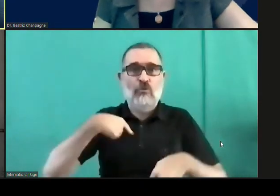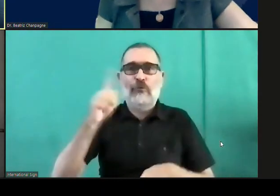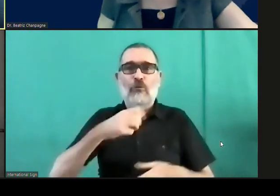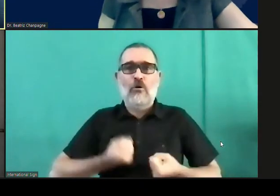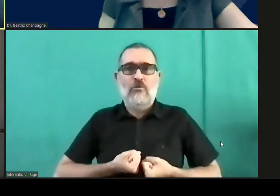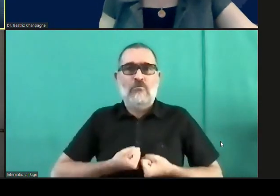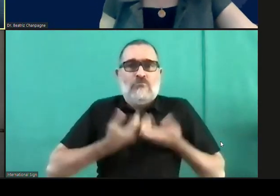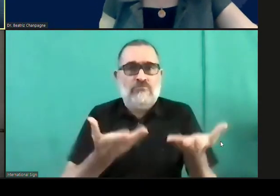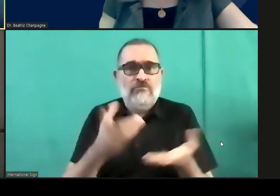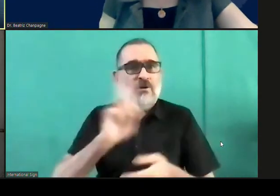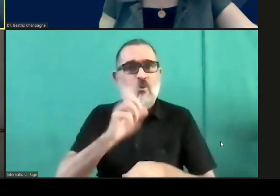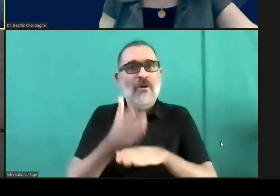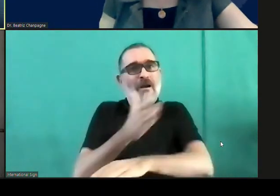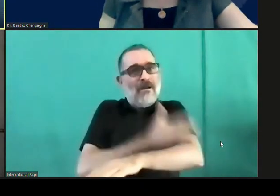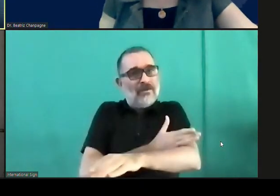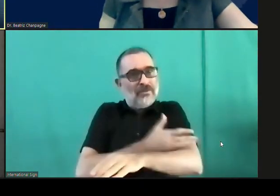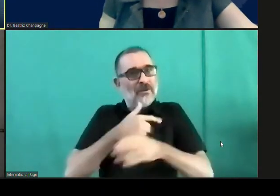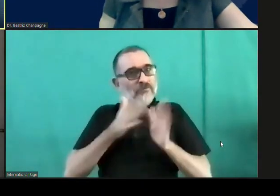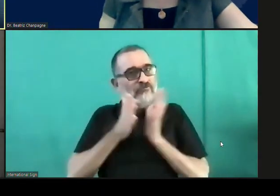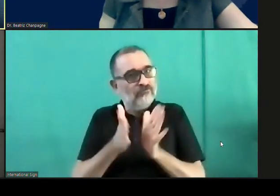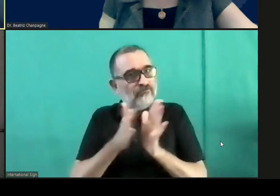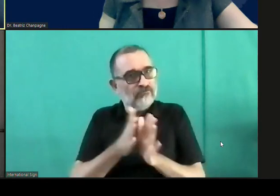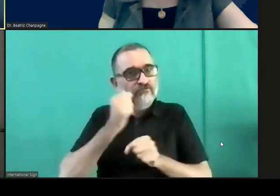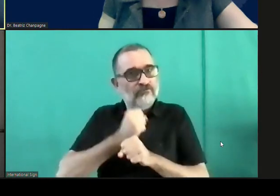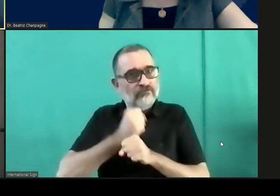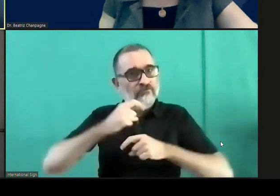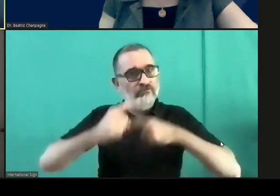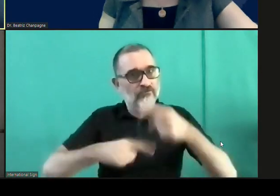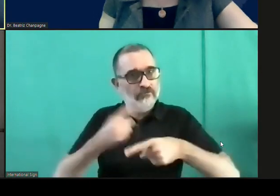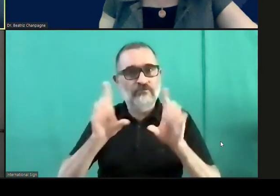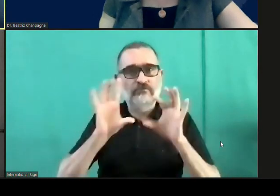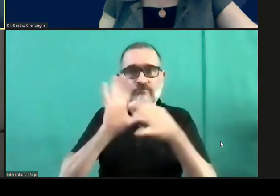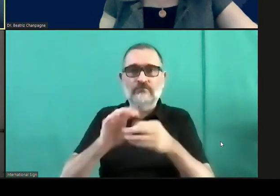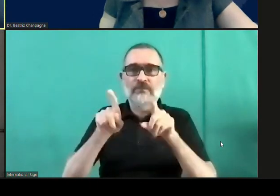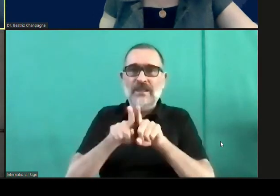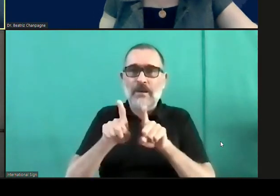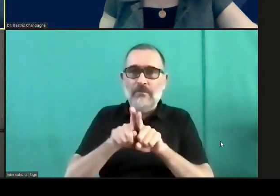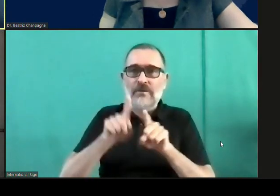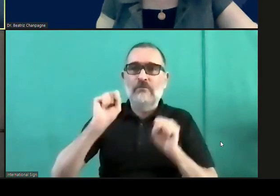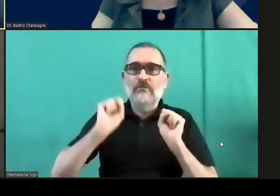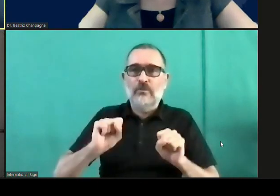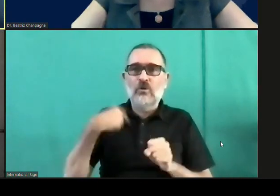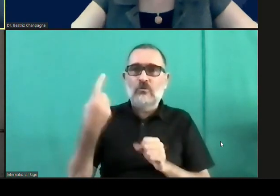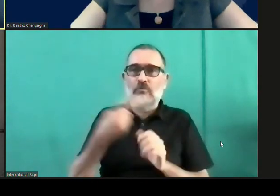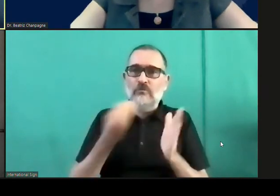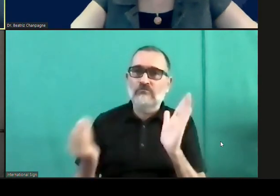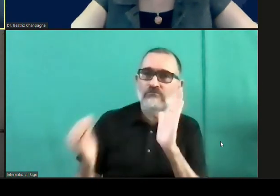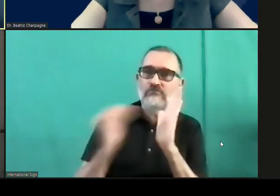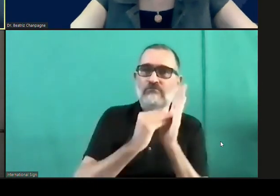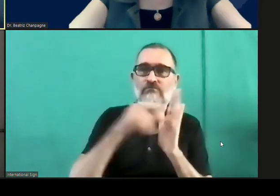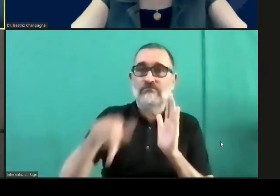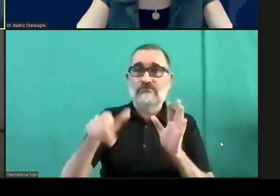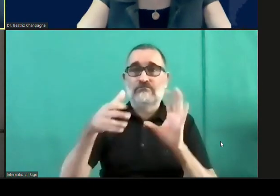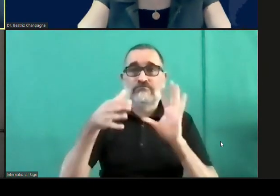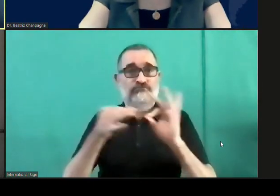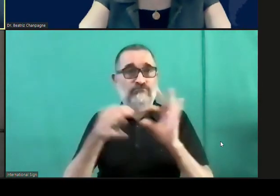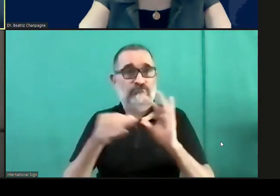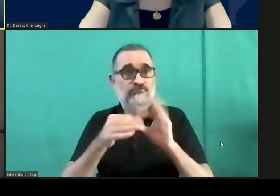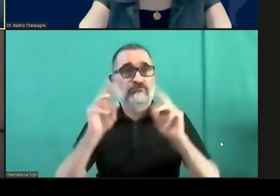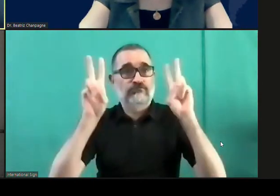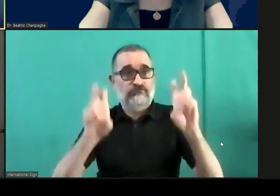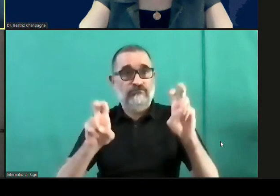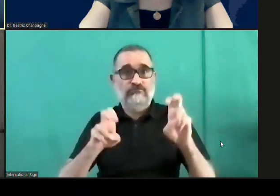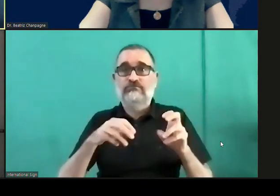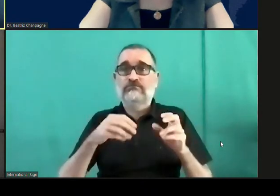si quisieran reaccionar alguna pregunta del público o algún comentario si no fuese así le daría la palabra